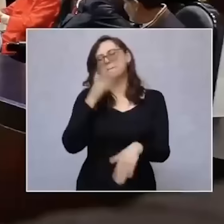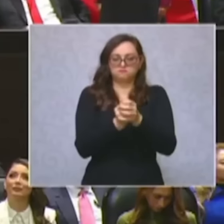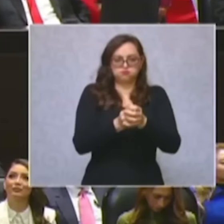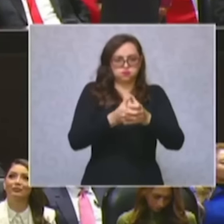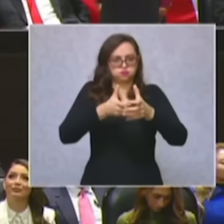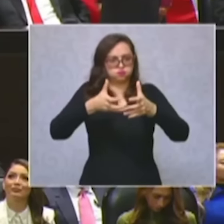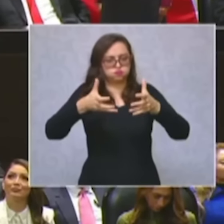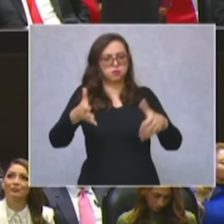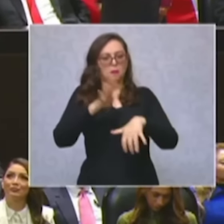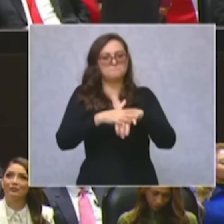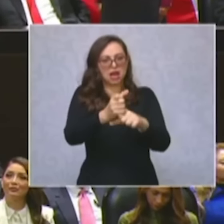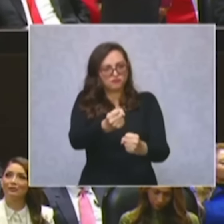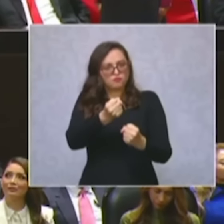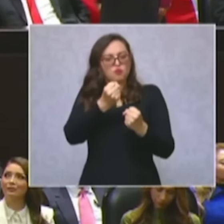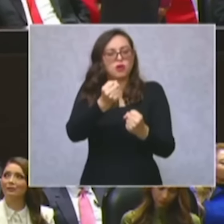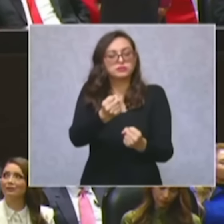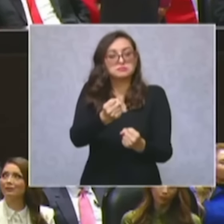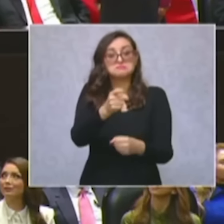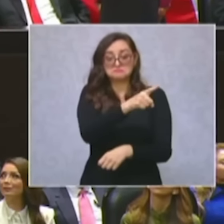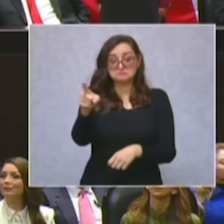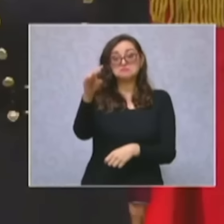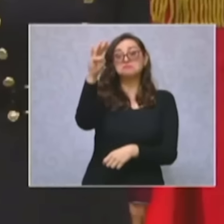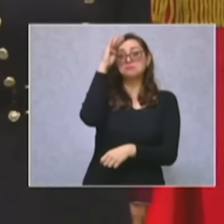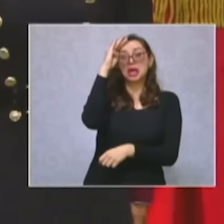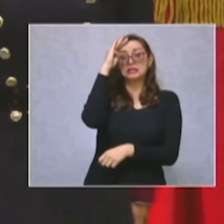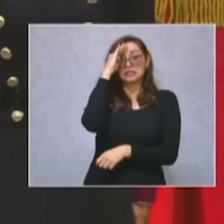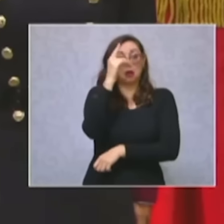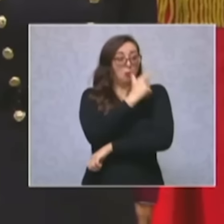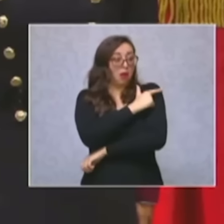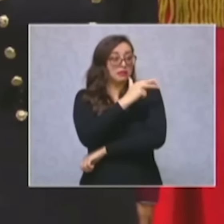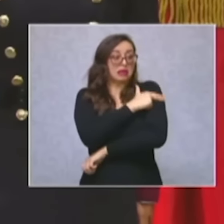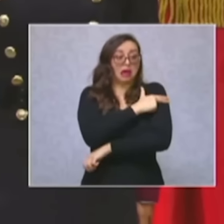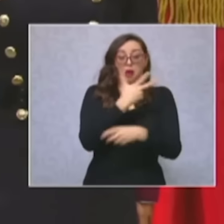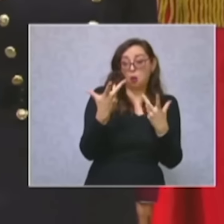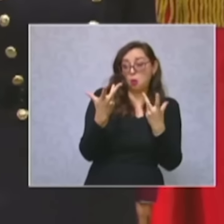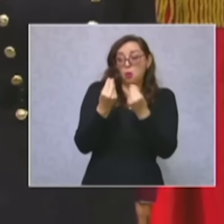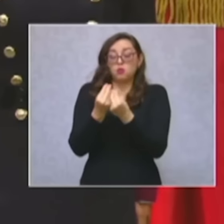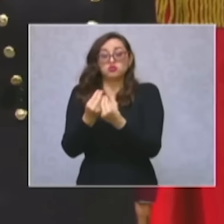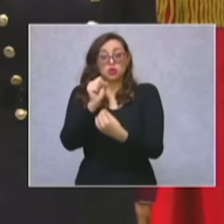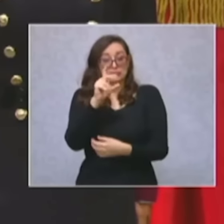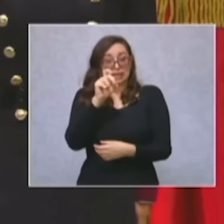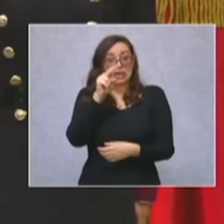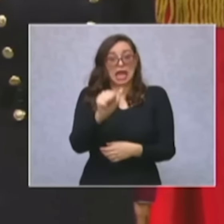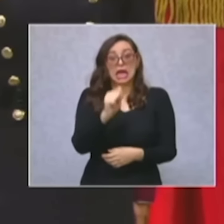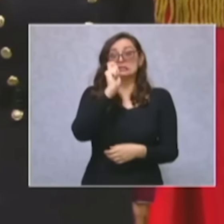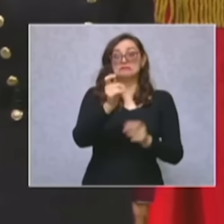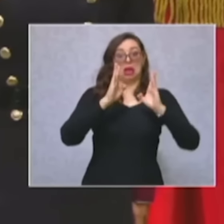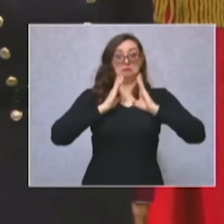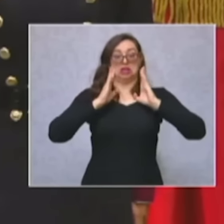al pueblo. Quien crea que la Guardia Nacional estando en la Secretaría de la Defensa es militarización,